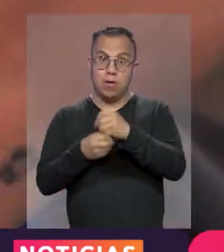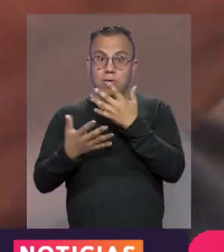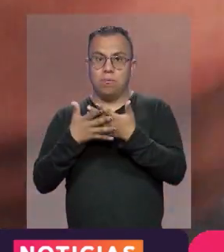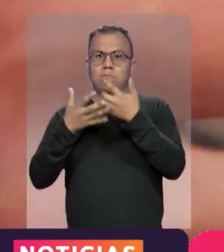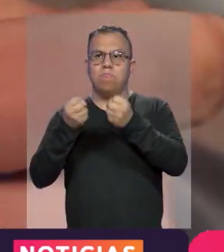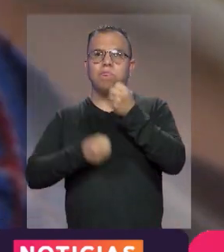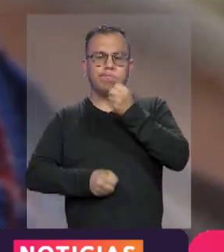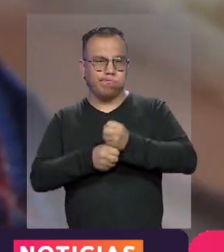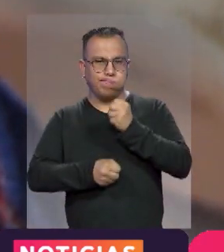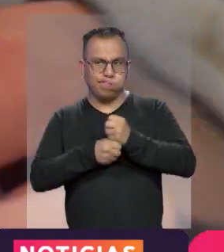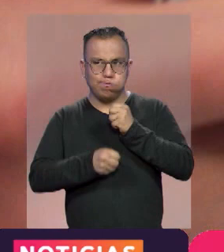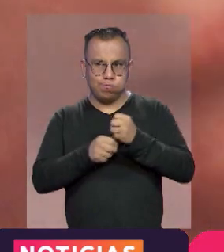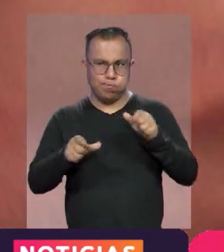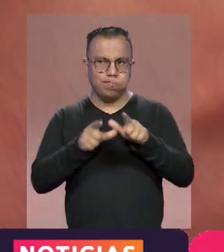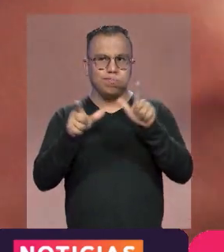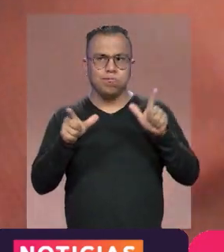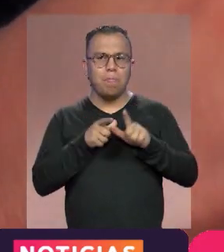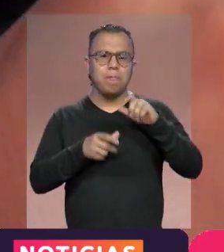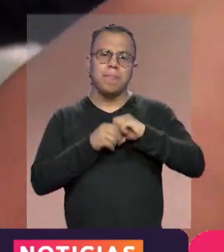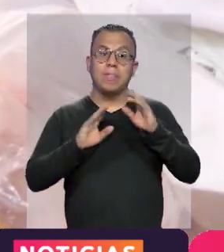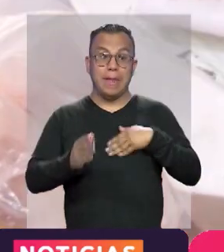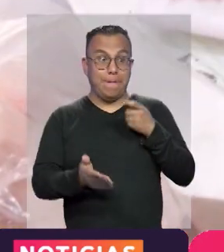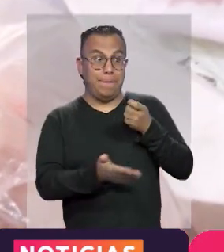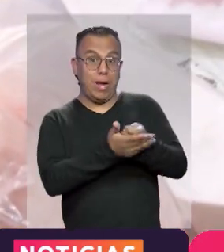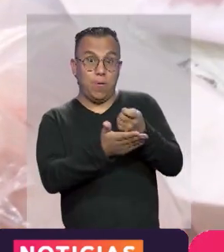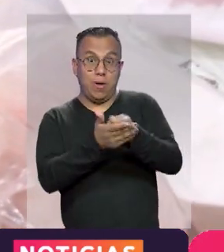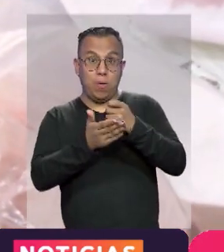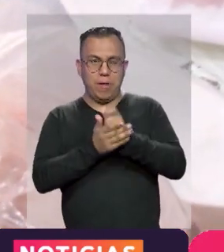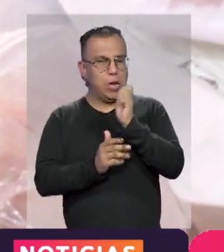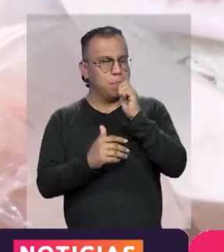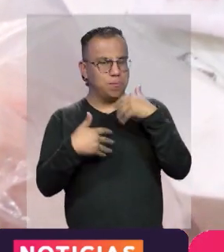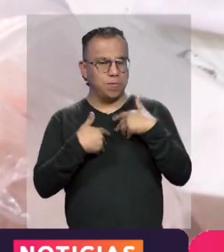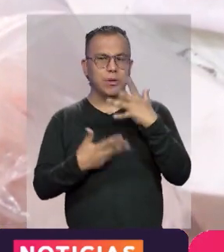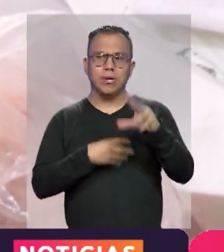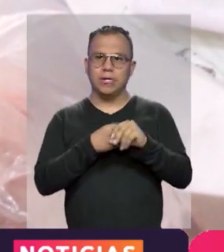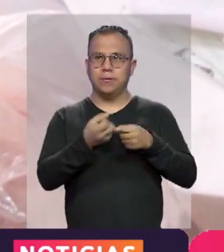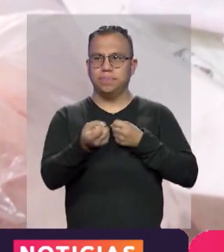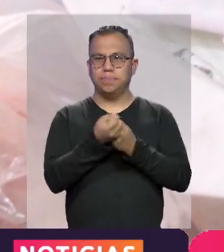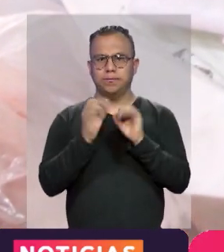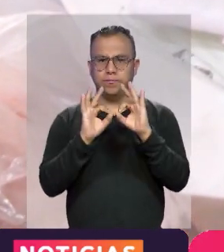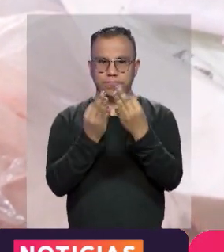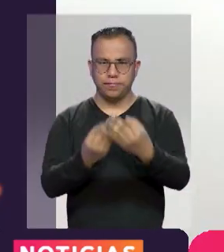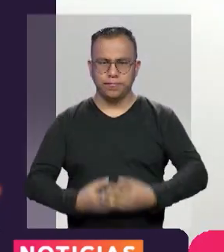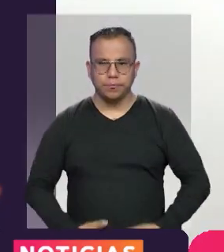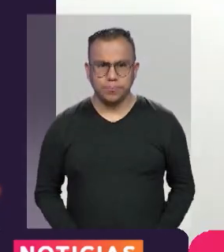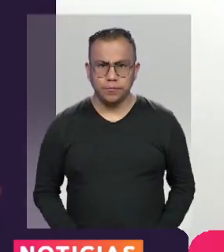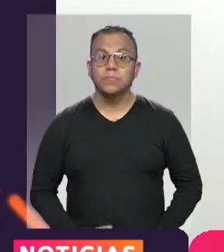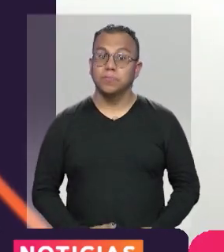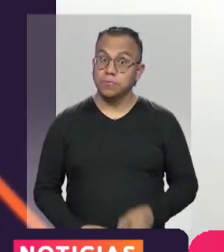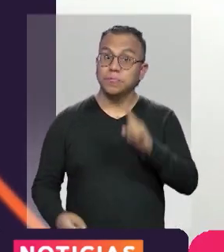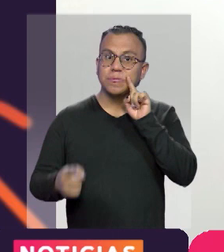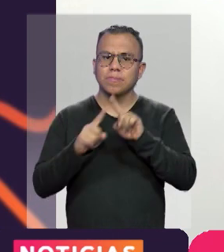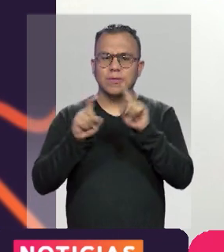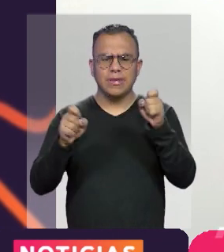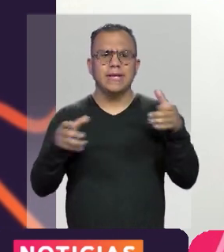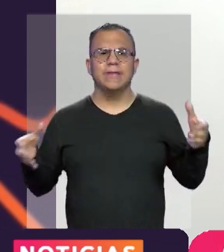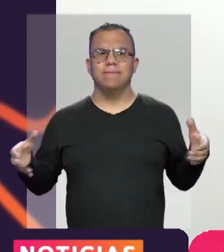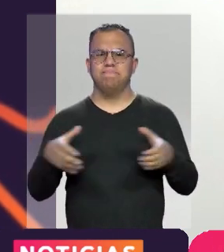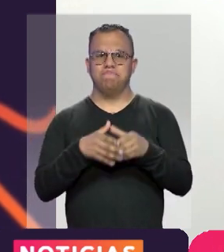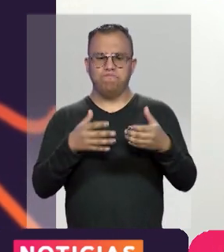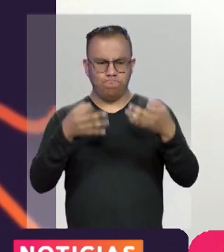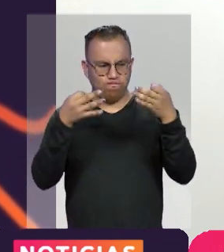trabaje dentro del centro penitenciario, remunere económicamente a su víctima y apoya a su familia. También se provoca es un sentido